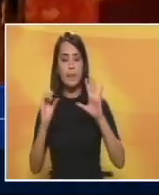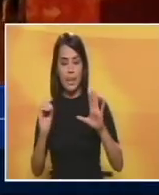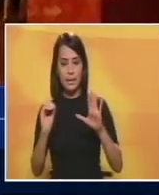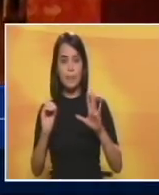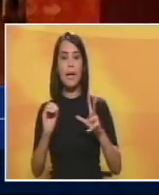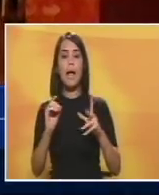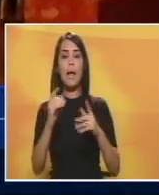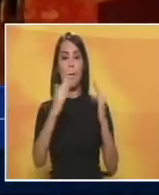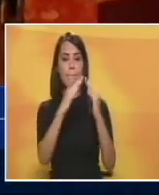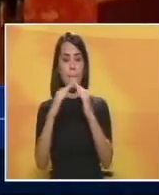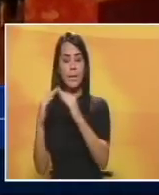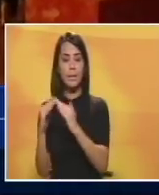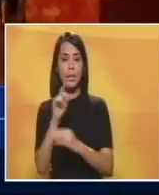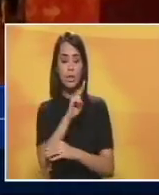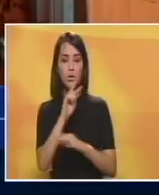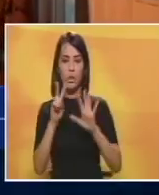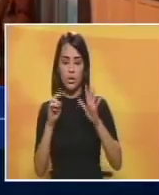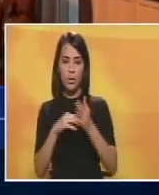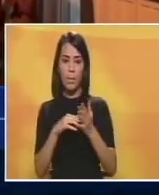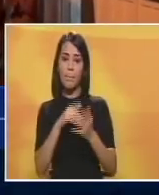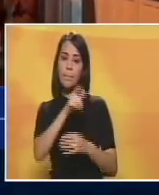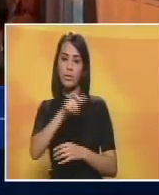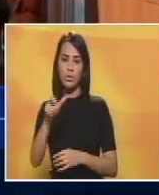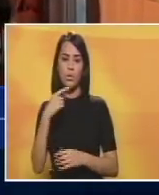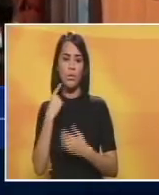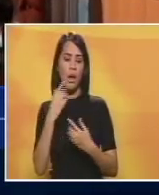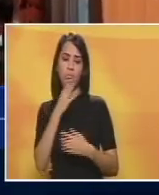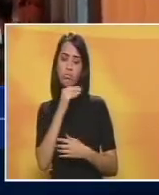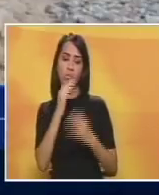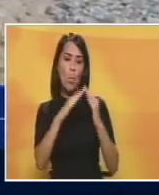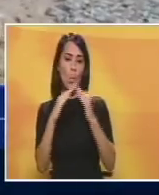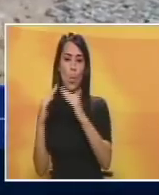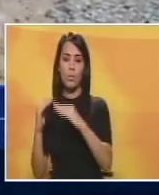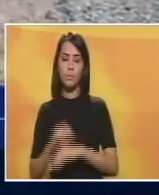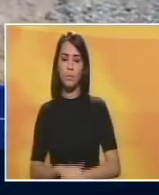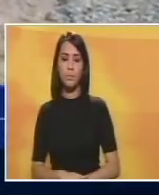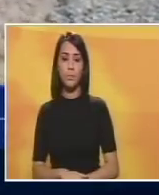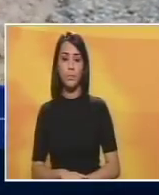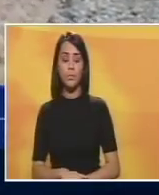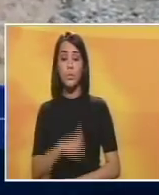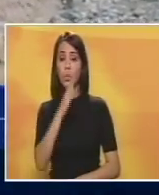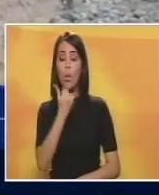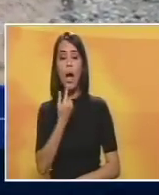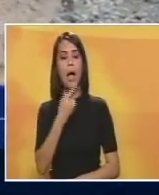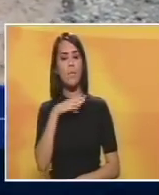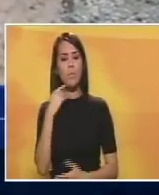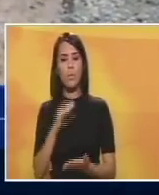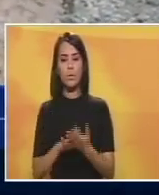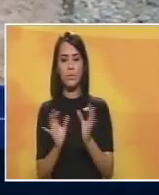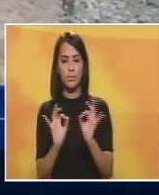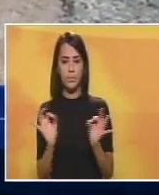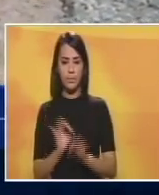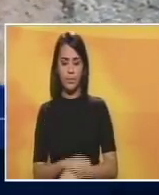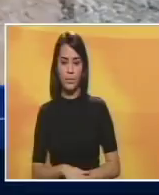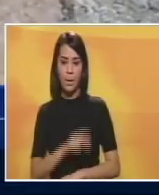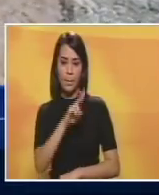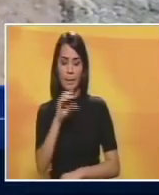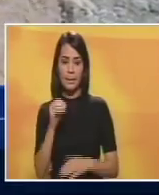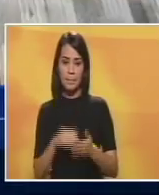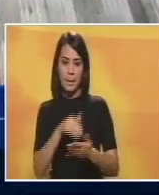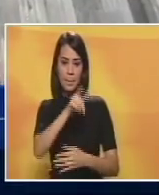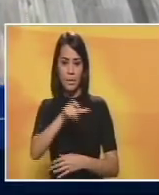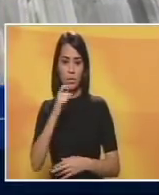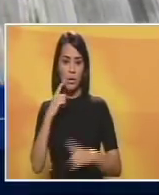y que han dejado a 200 personas damnificadas. Hasta el momento no se reportan víctimas mortales. 20.000 personas